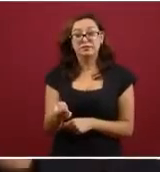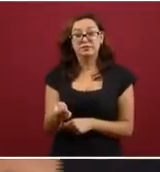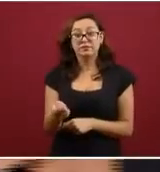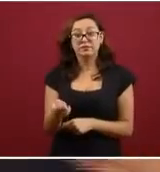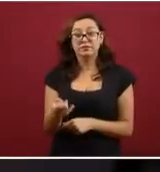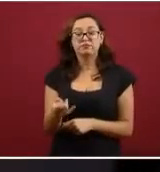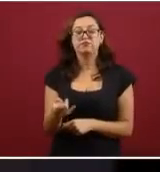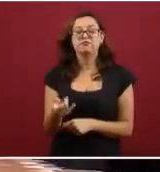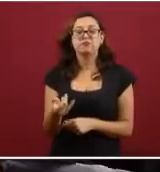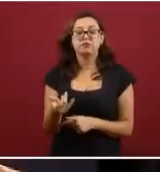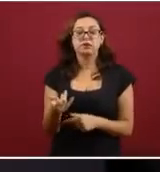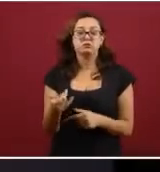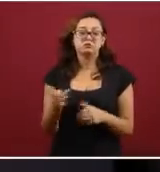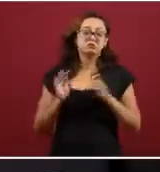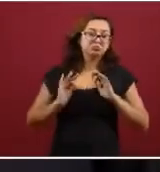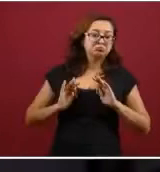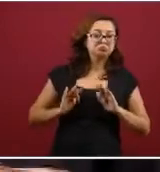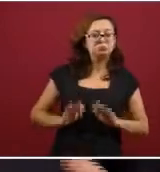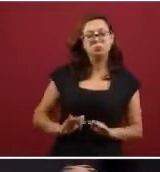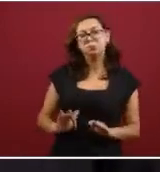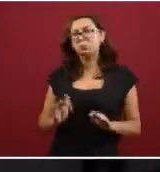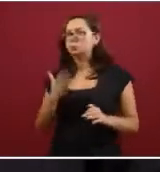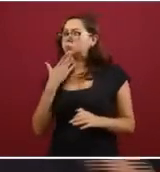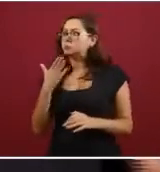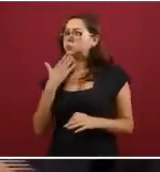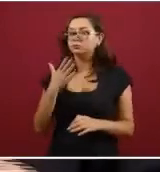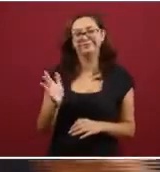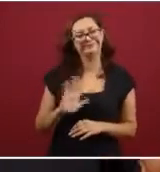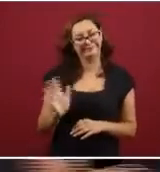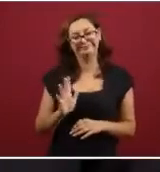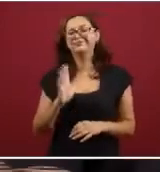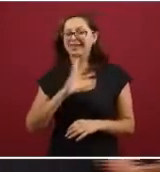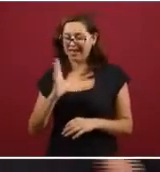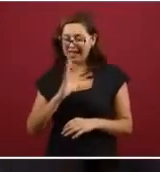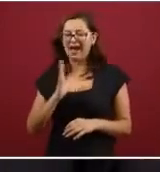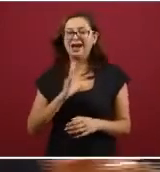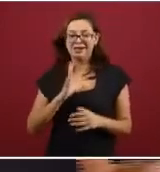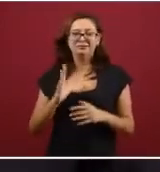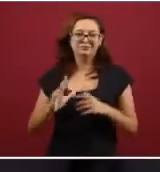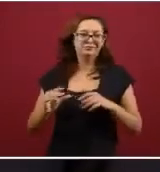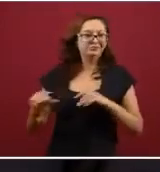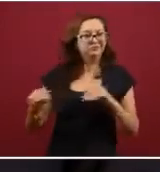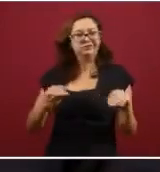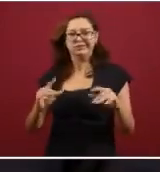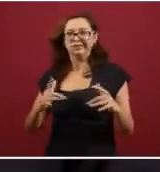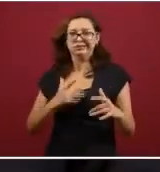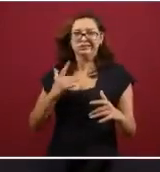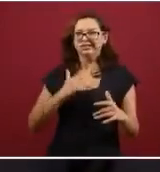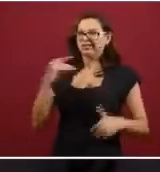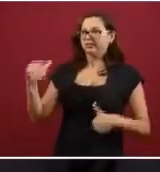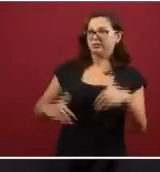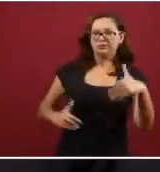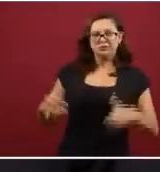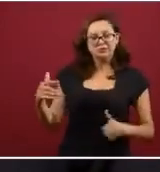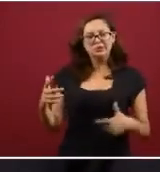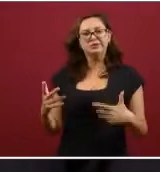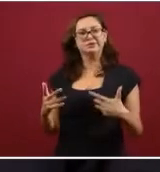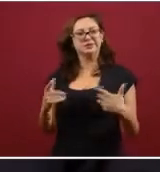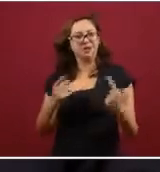haya movimientos o discrepancias. Hay